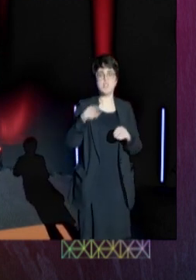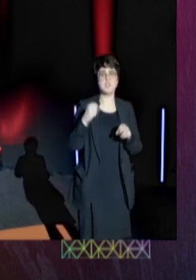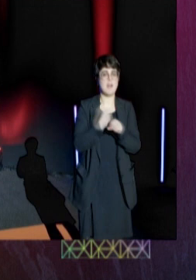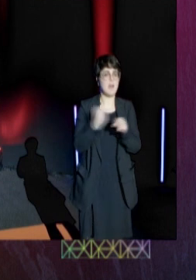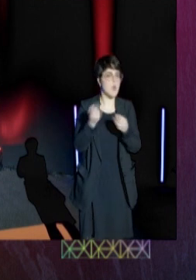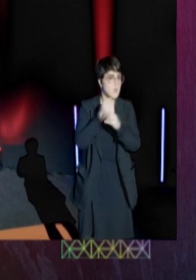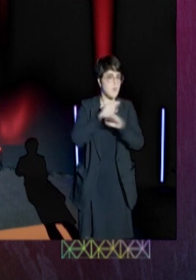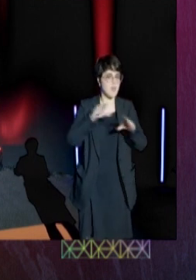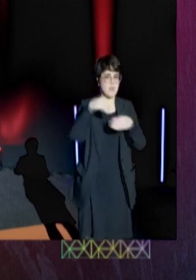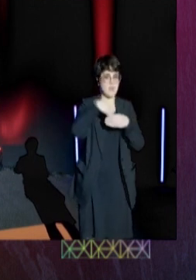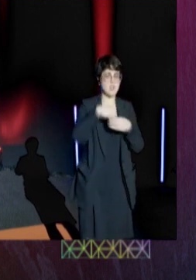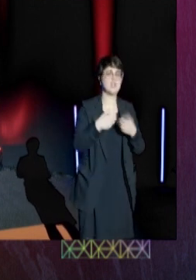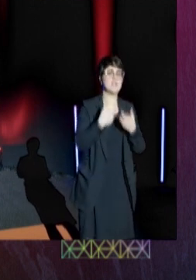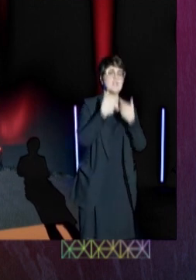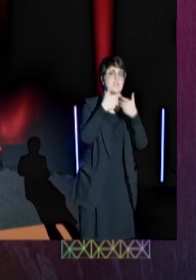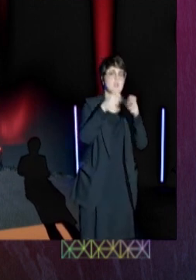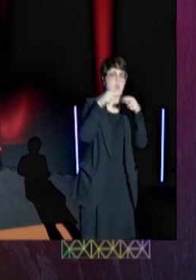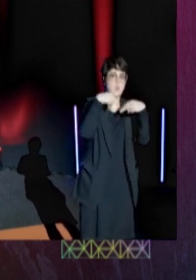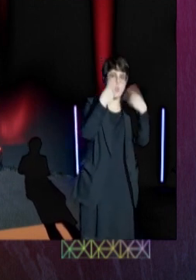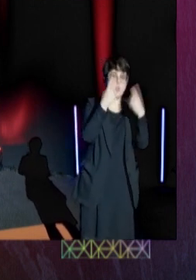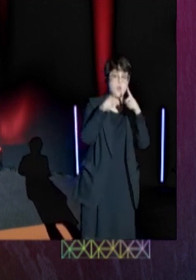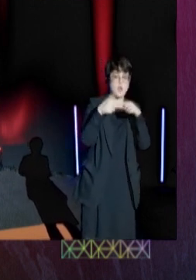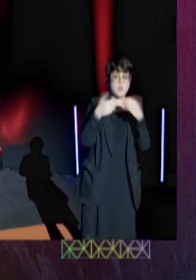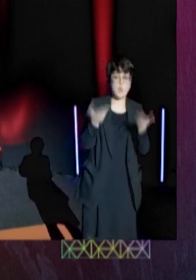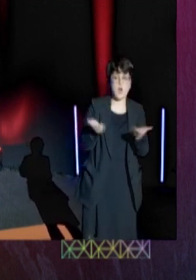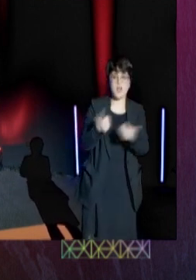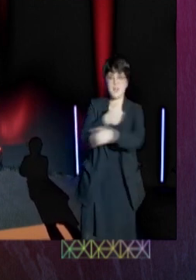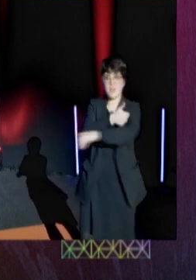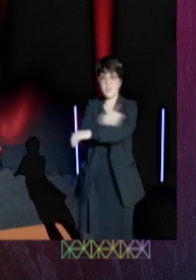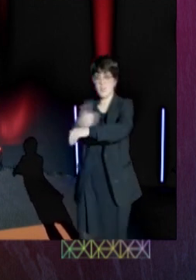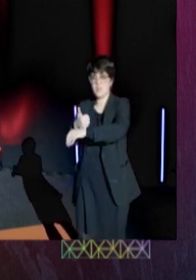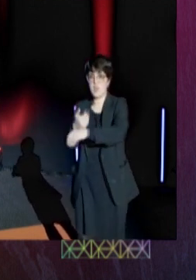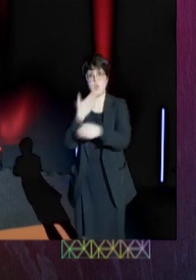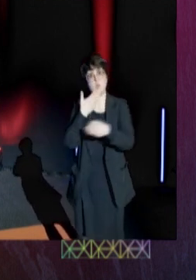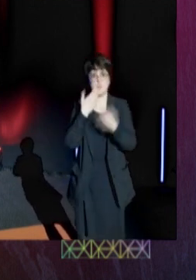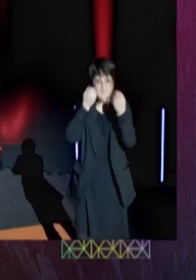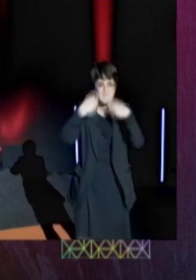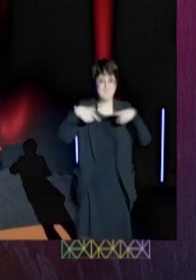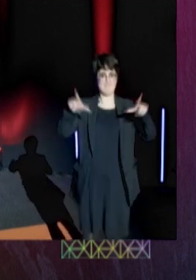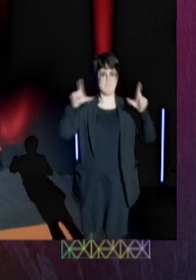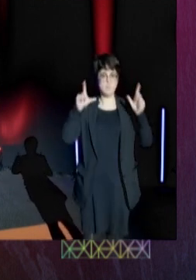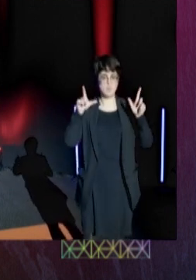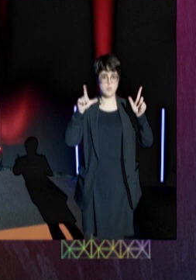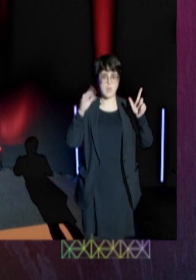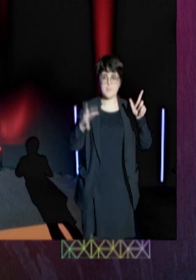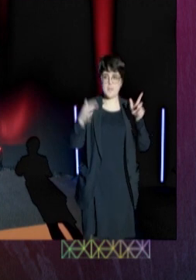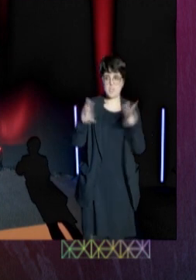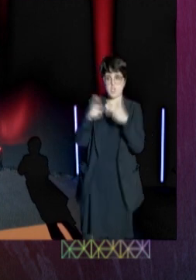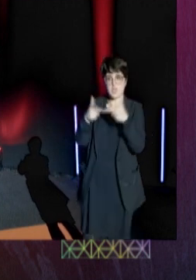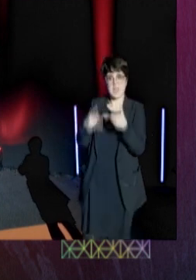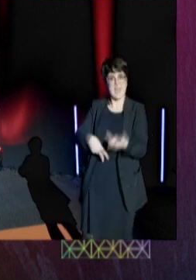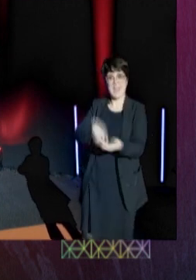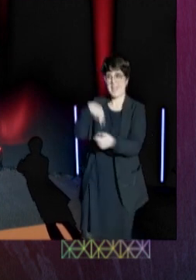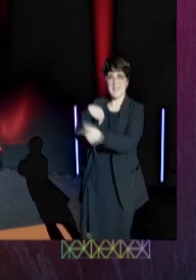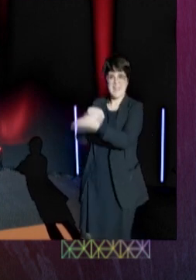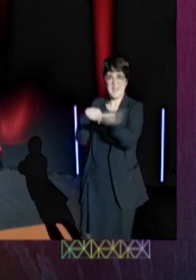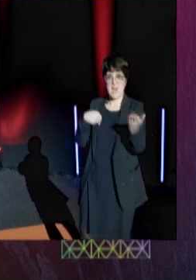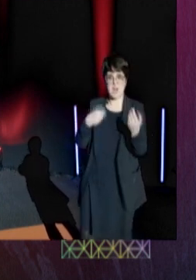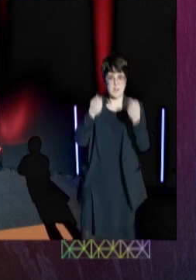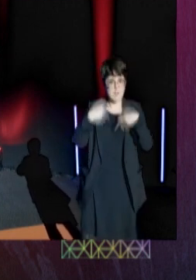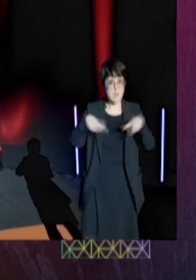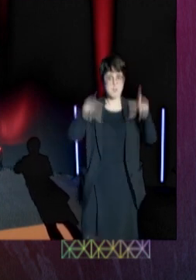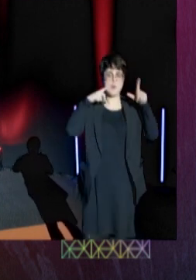hacer del sector público para para que los ciudadanos estén al final en el centro los ciudadanos y la sociedad en su conjunto tien que estar en el